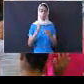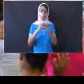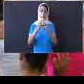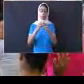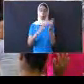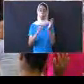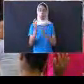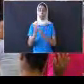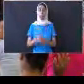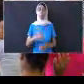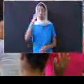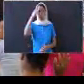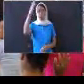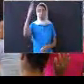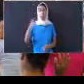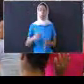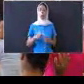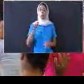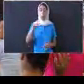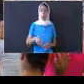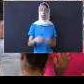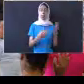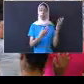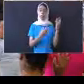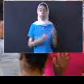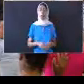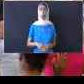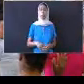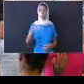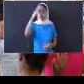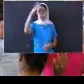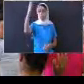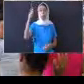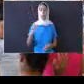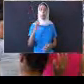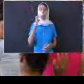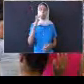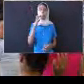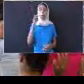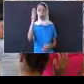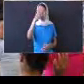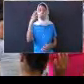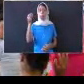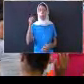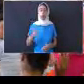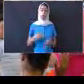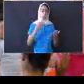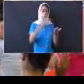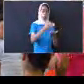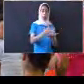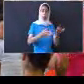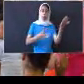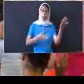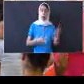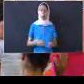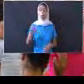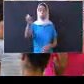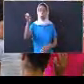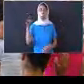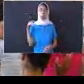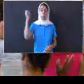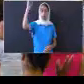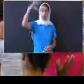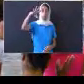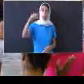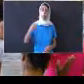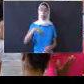Gracias por este servicio Señor Gracias papito lindo Llévanos Señor Con paz y con bendición A nuestras casas